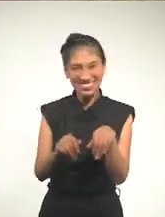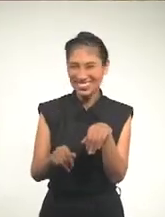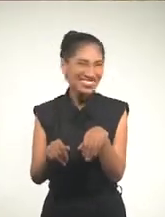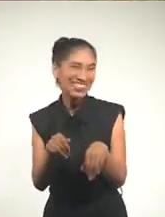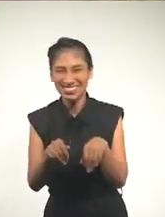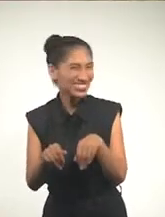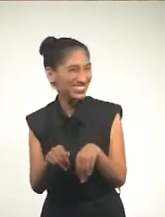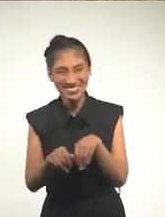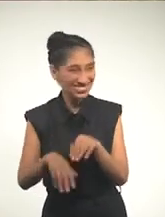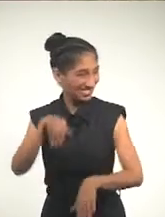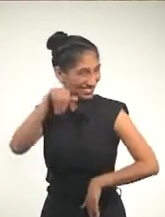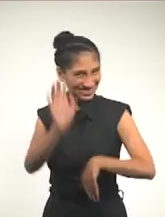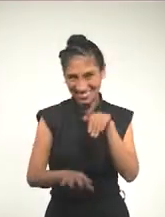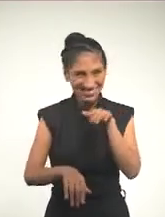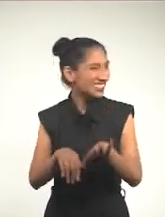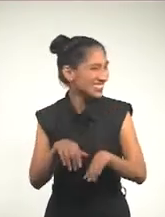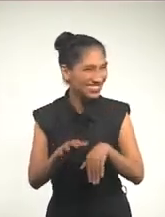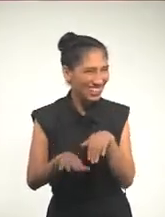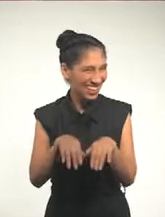¡Vamos ahí!